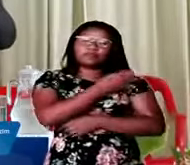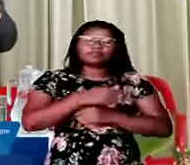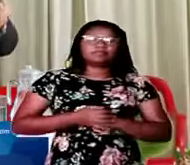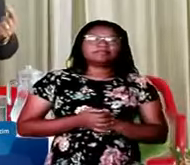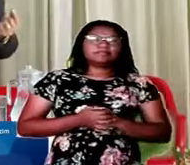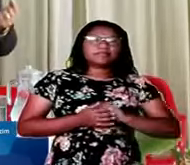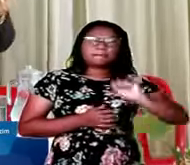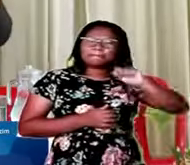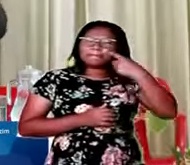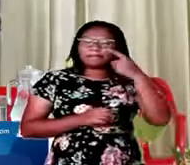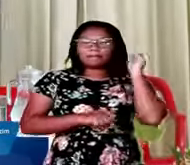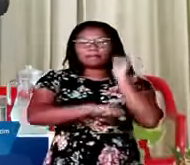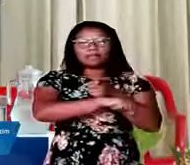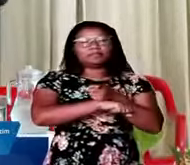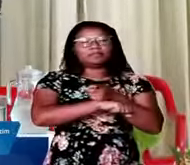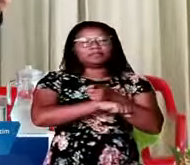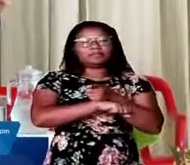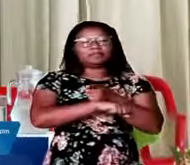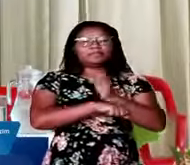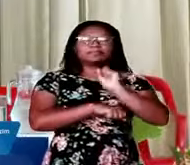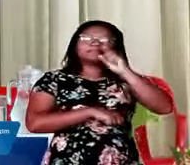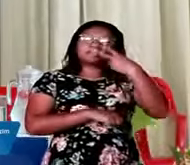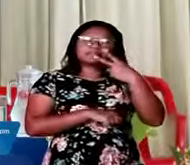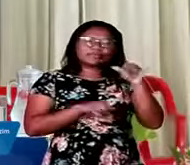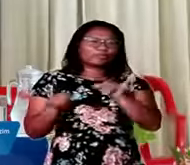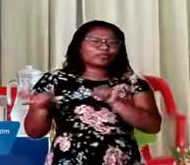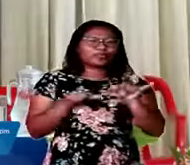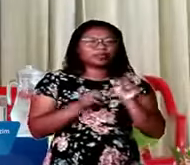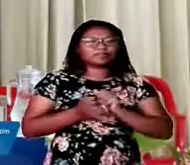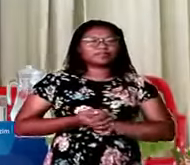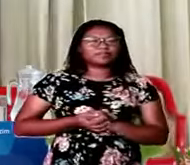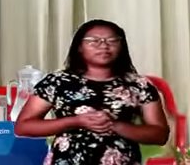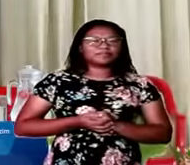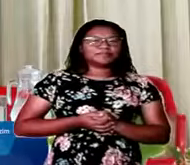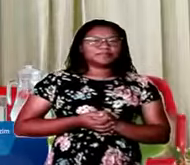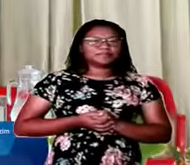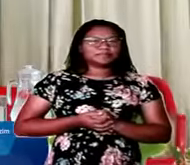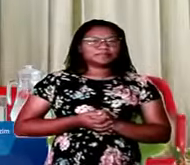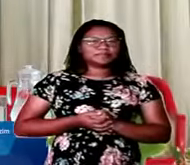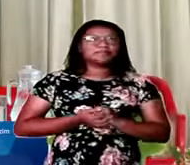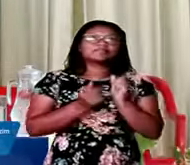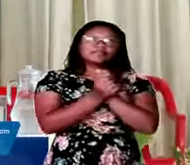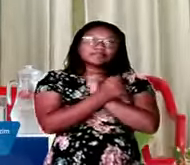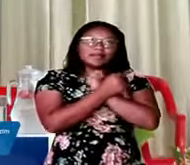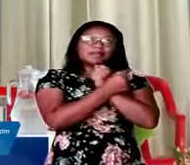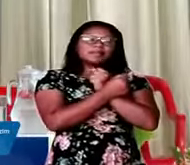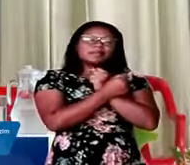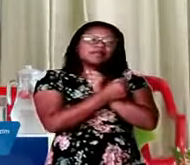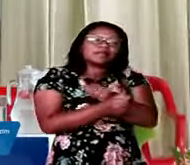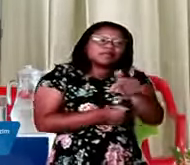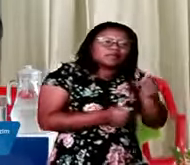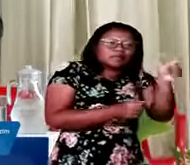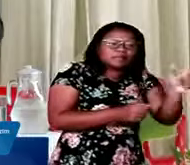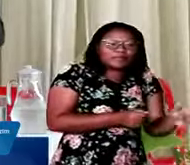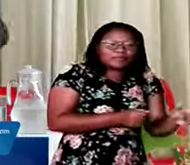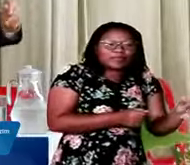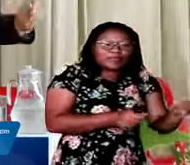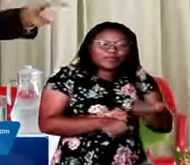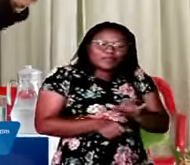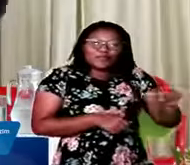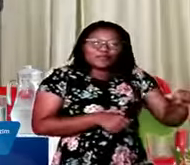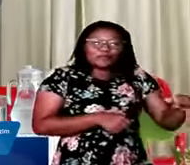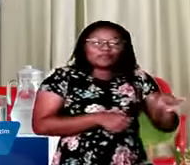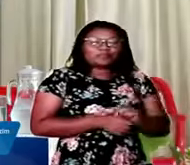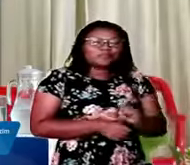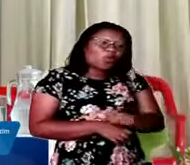es el principal mandamiento. El segundo es semejante. Amarás a tu prójimo como a ti mismo. No hay